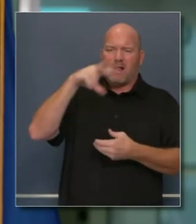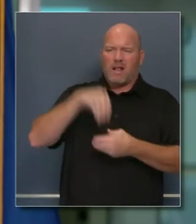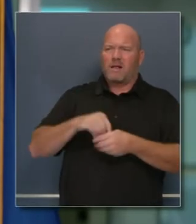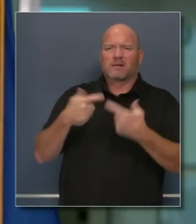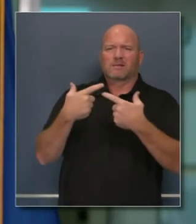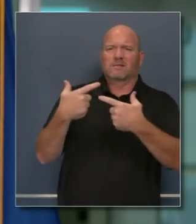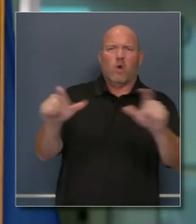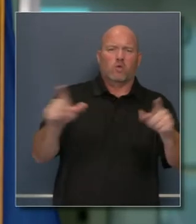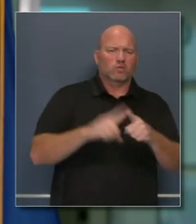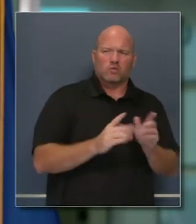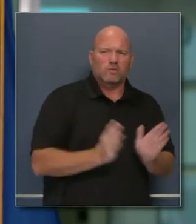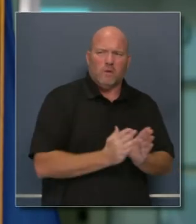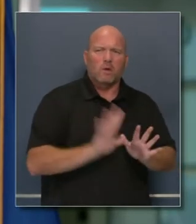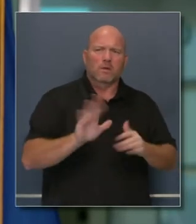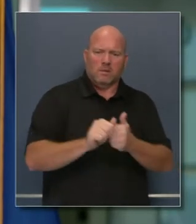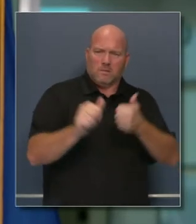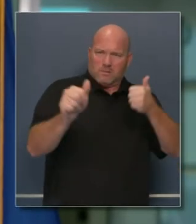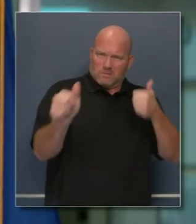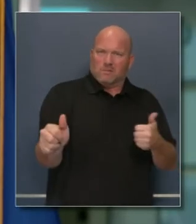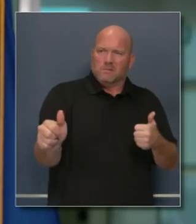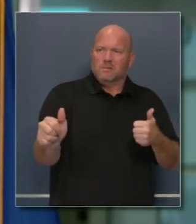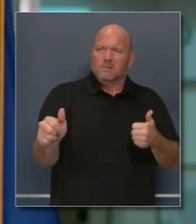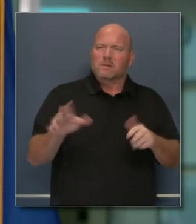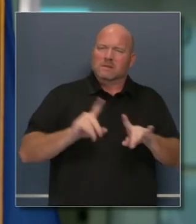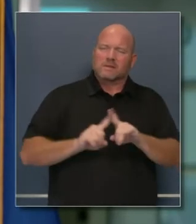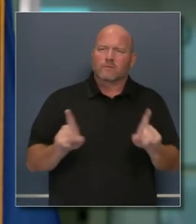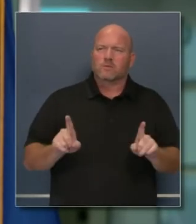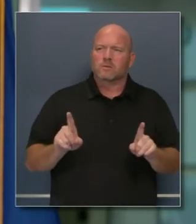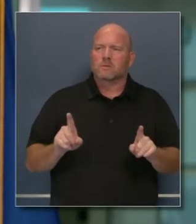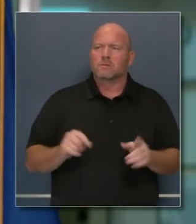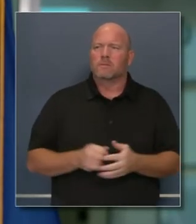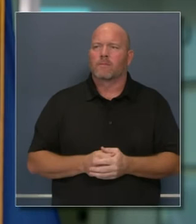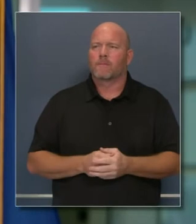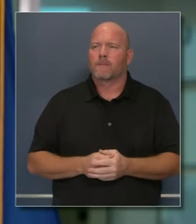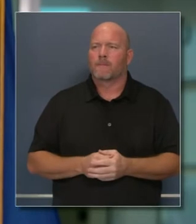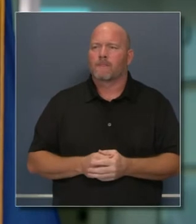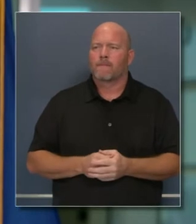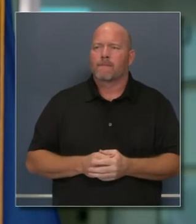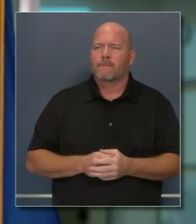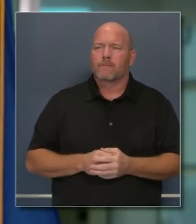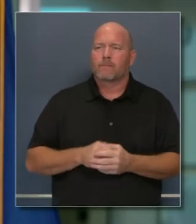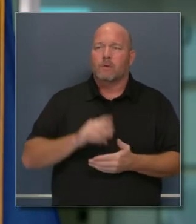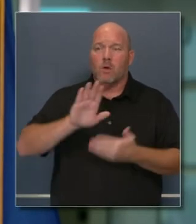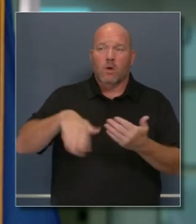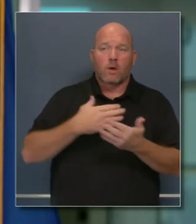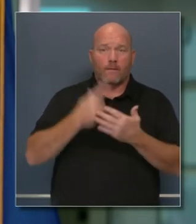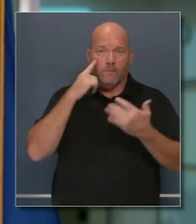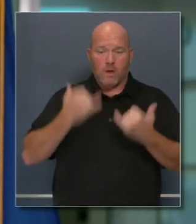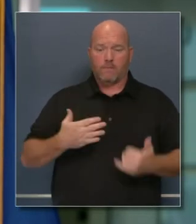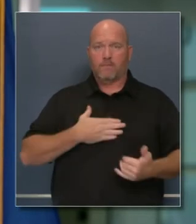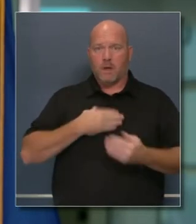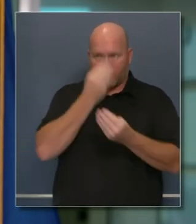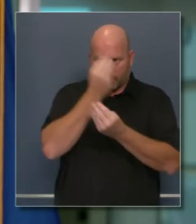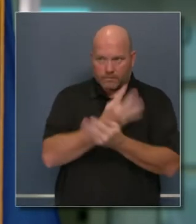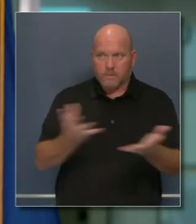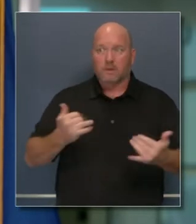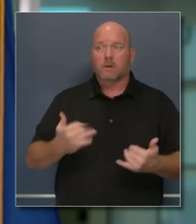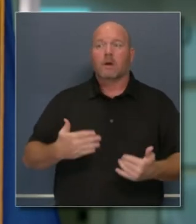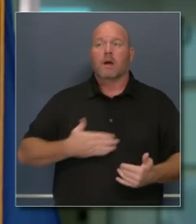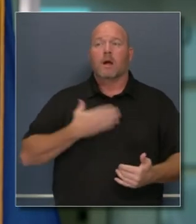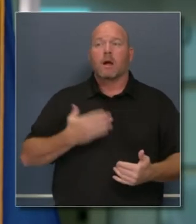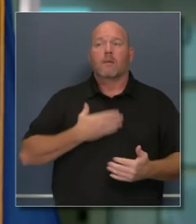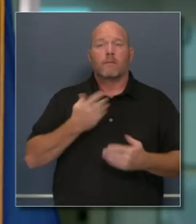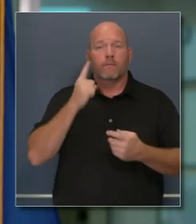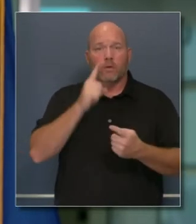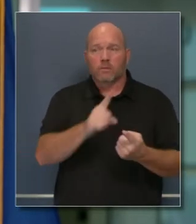parques grandes, bien conocidos en el estado. Así que eso es todo en cuanto a las últimas noticias por hoy, y con